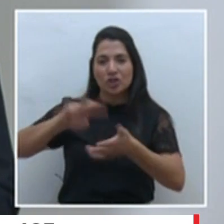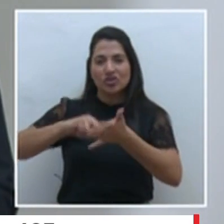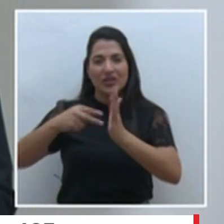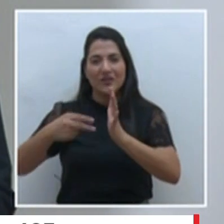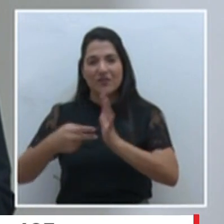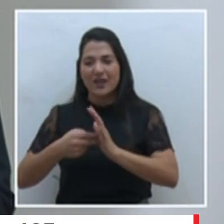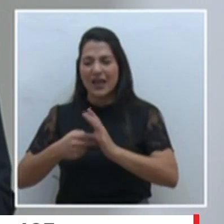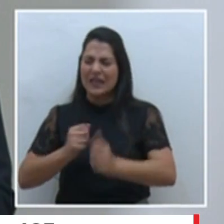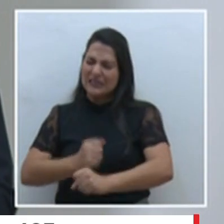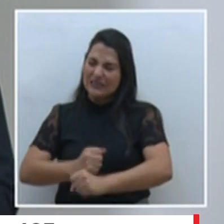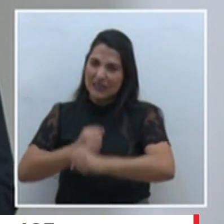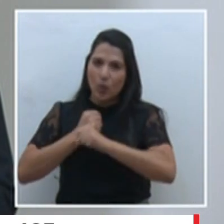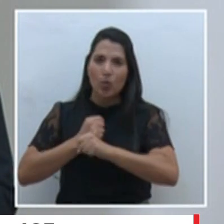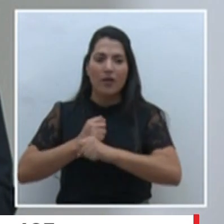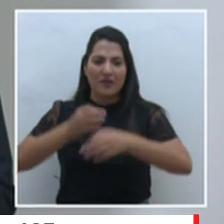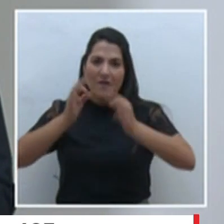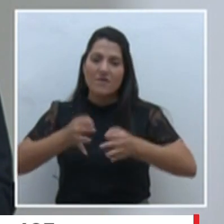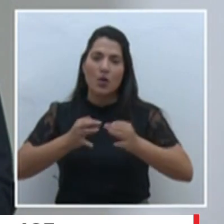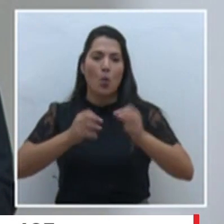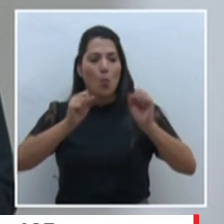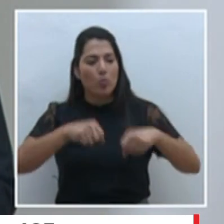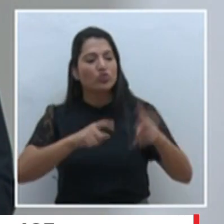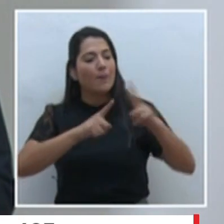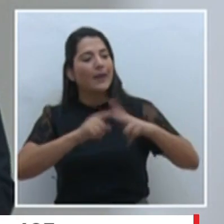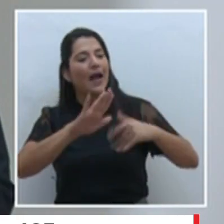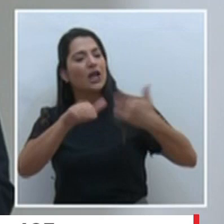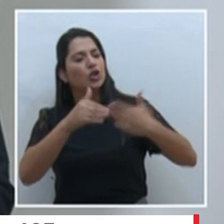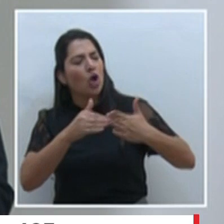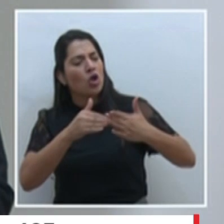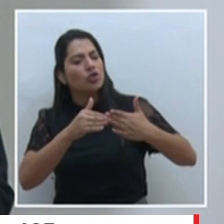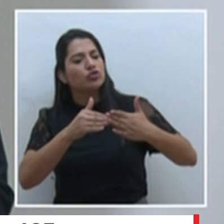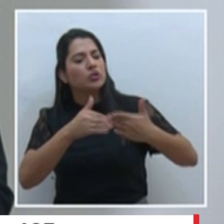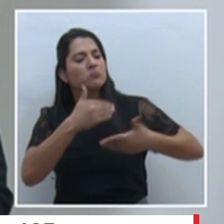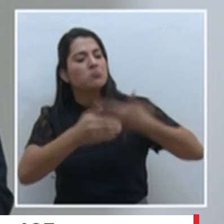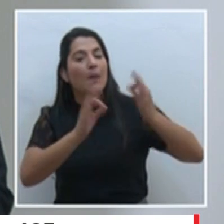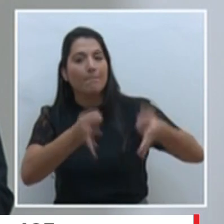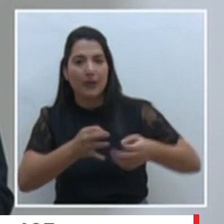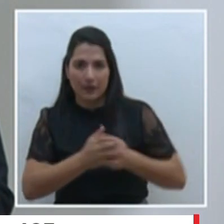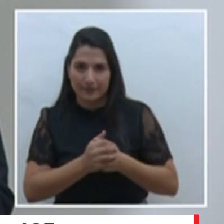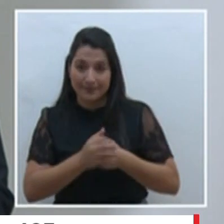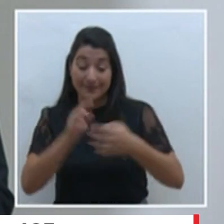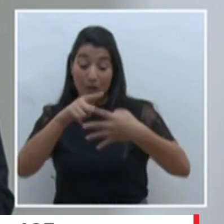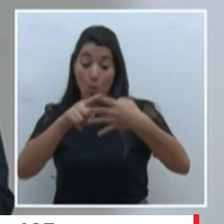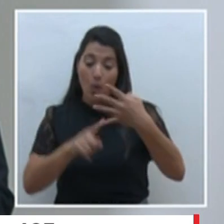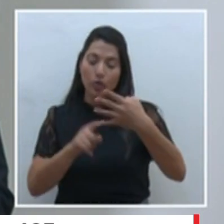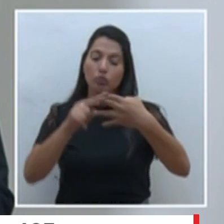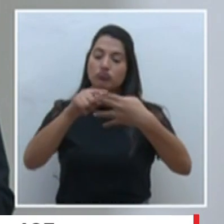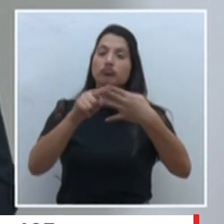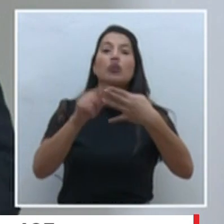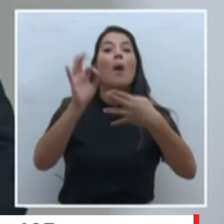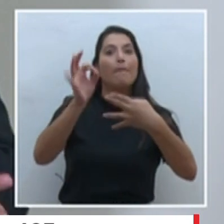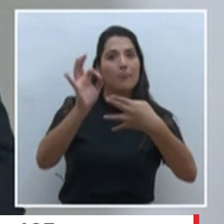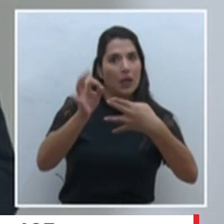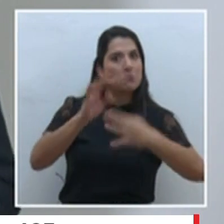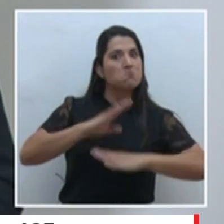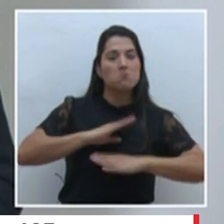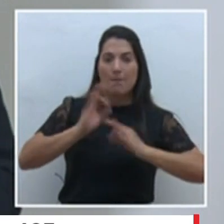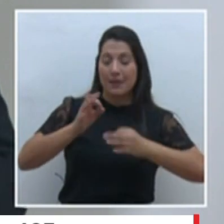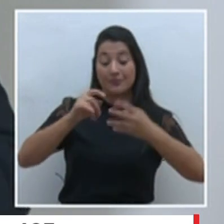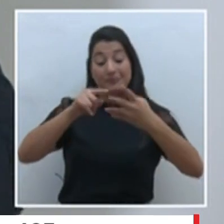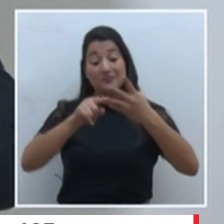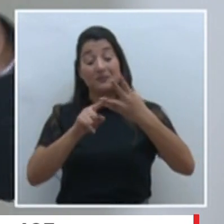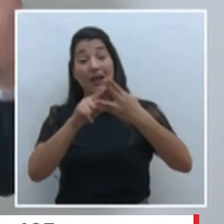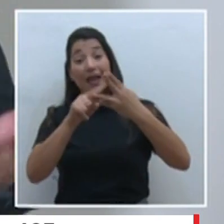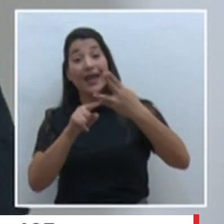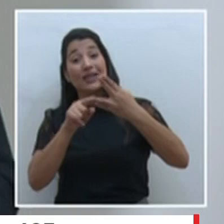se les ha puesto el plasma, tenemos 2 pacientes que han evolucionado muy bien, muy satisfactoriamente después de que se les pone, y otros 2